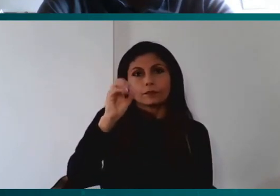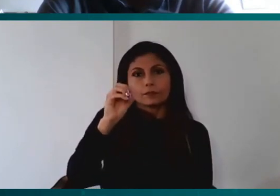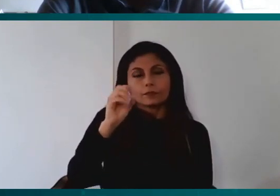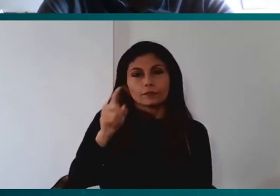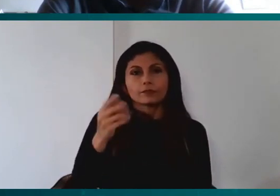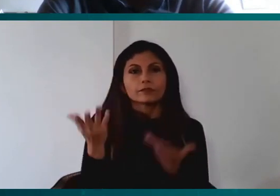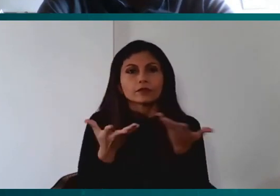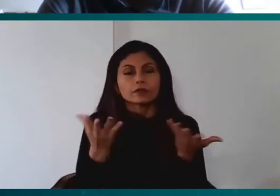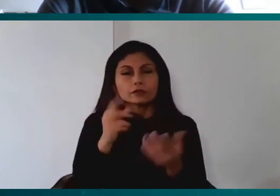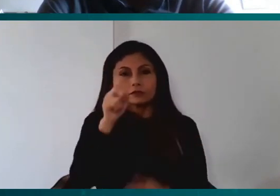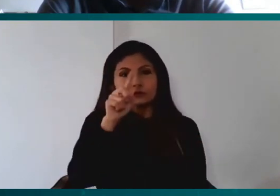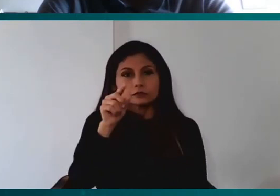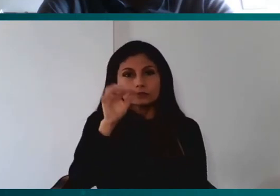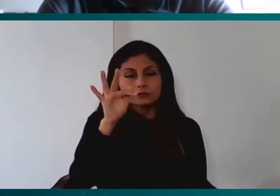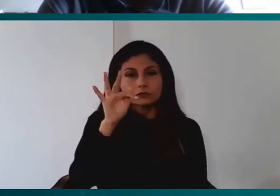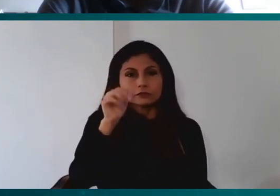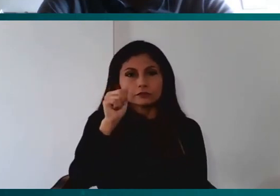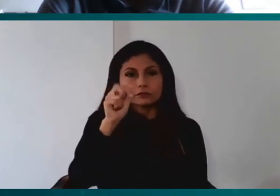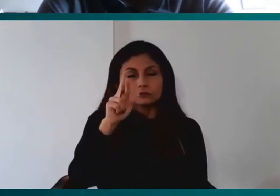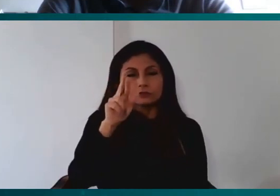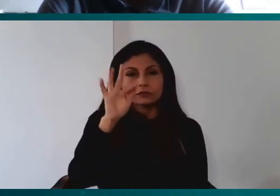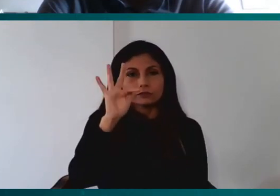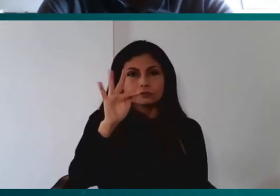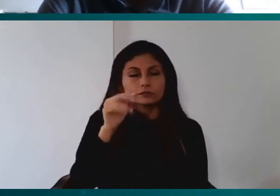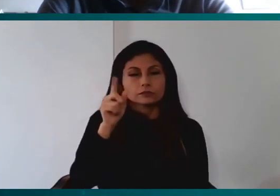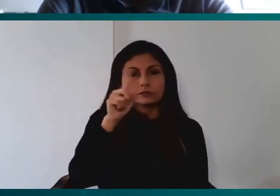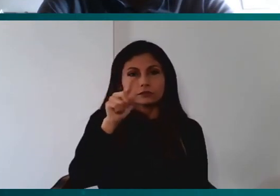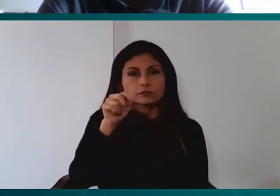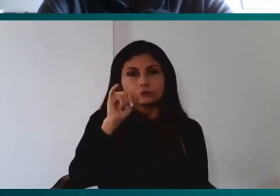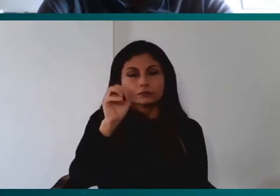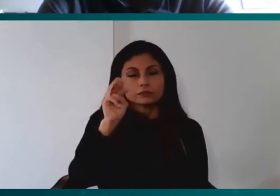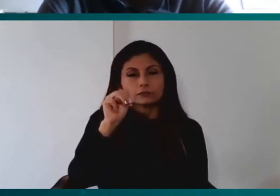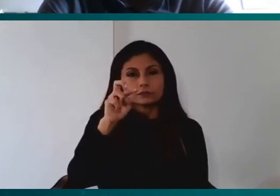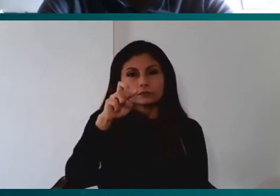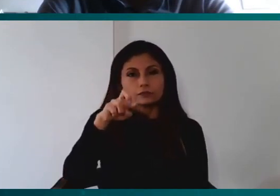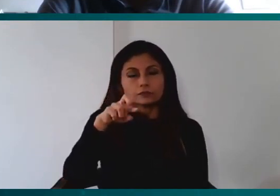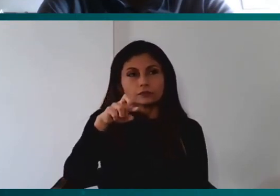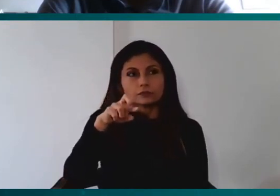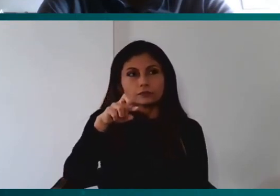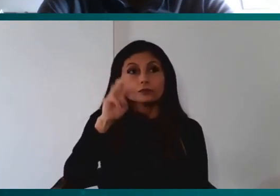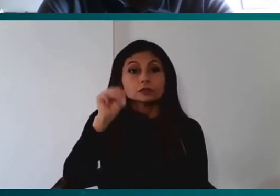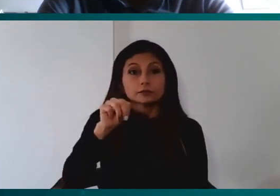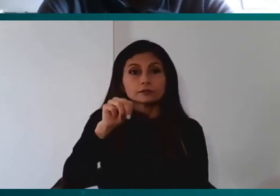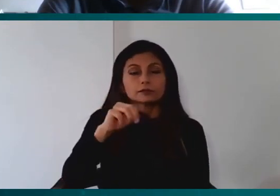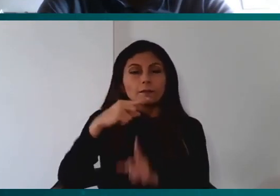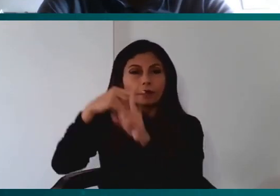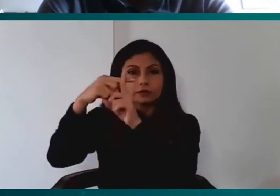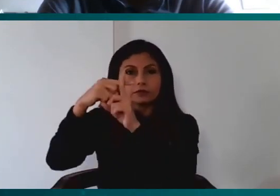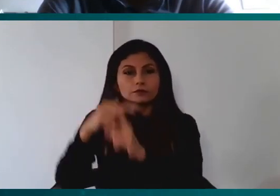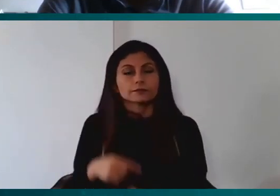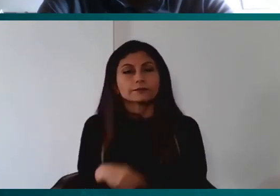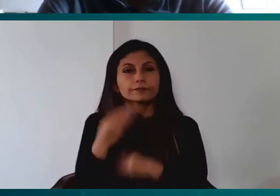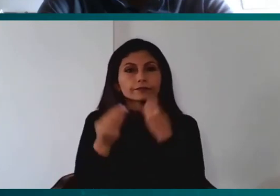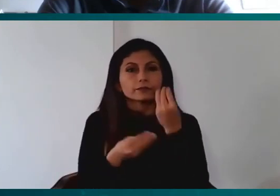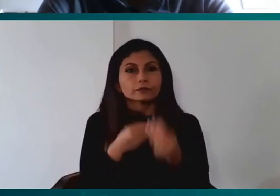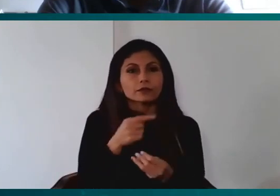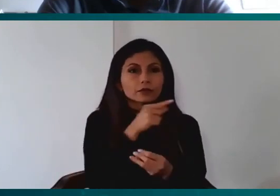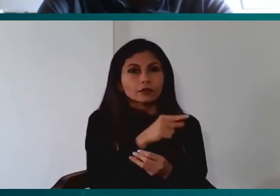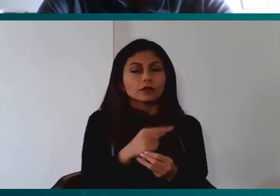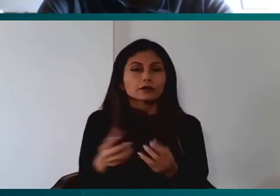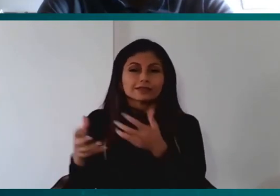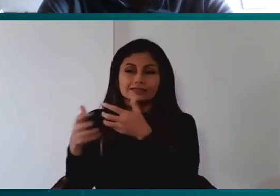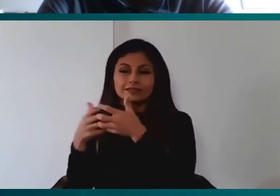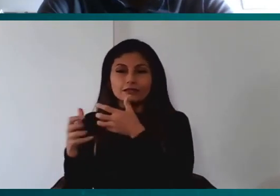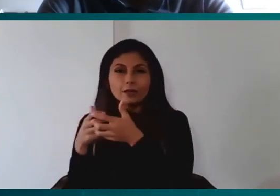llama StartCM+, es de Siemens, pero es una serie de herramientas, como les digo, es herramientas de sistemas